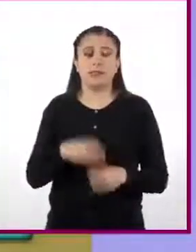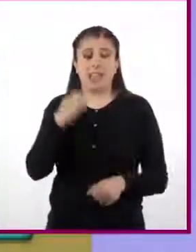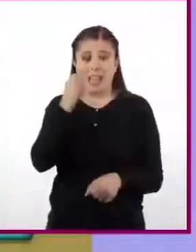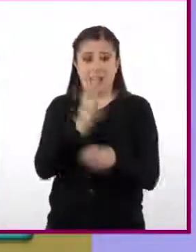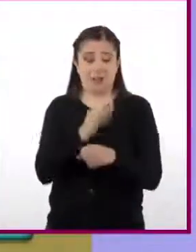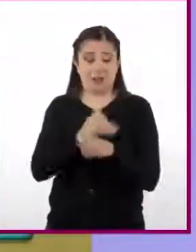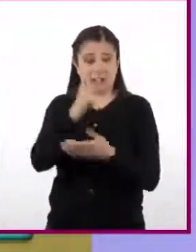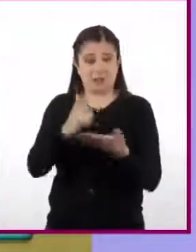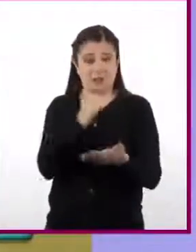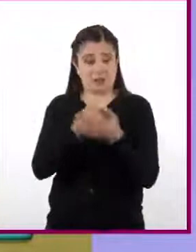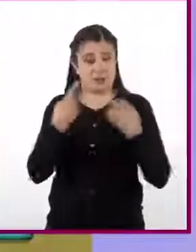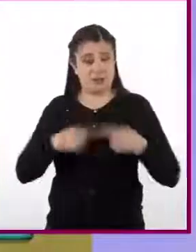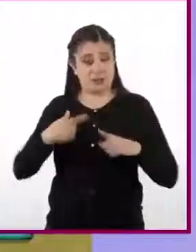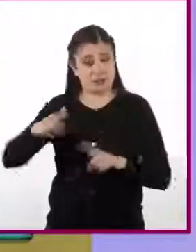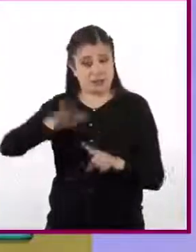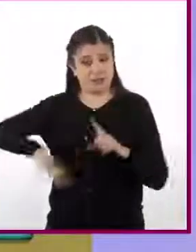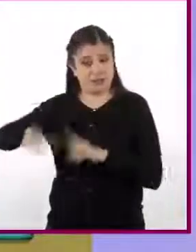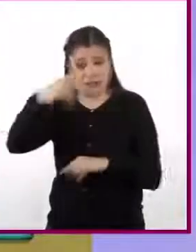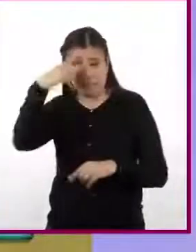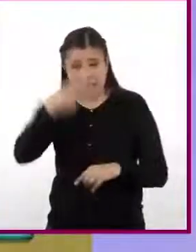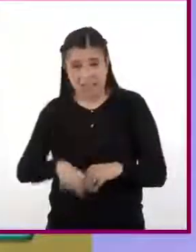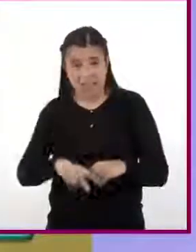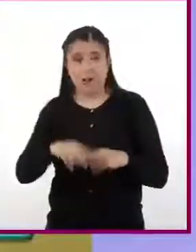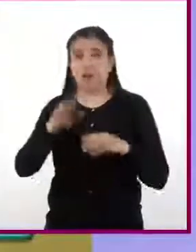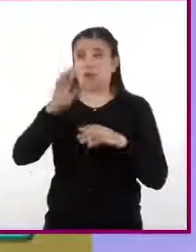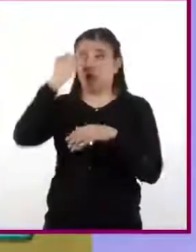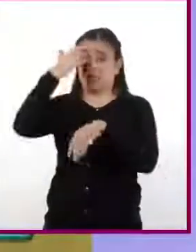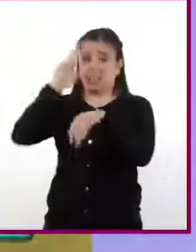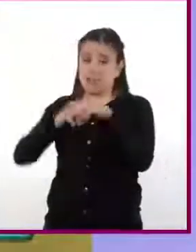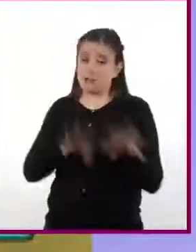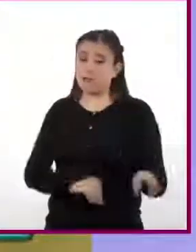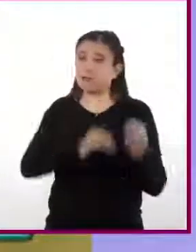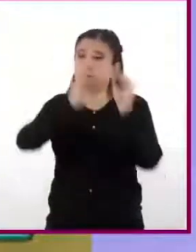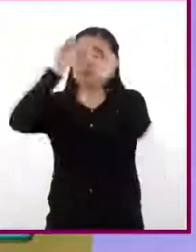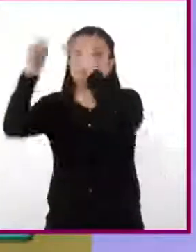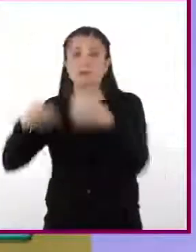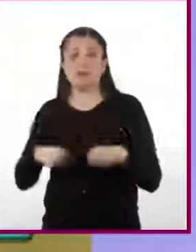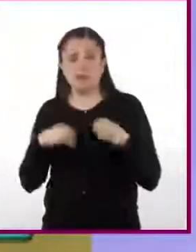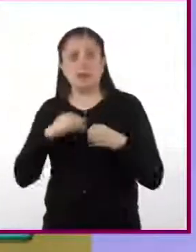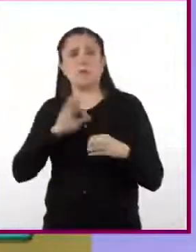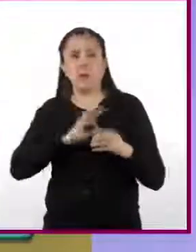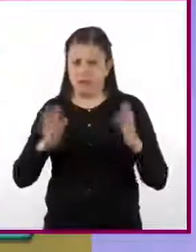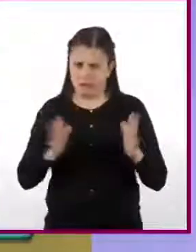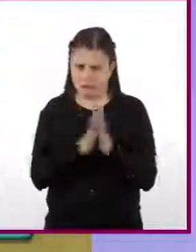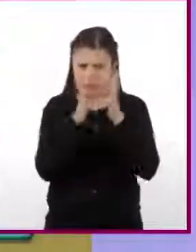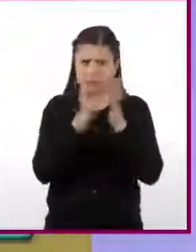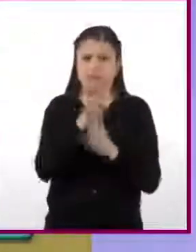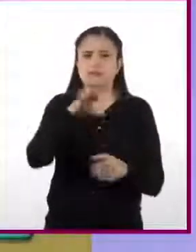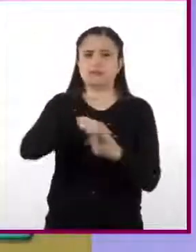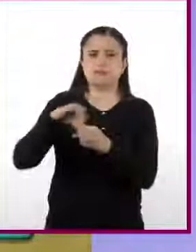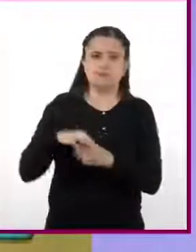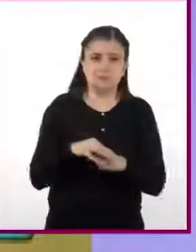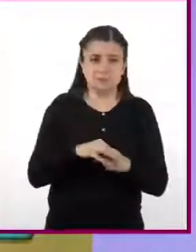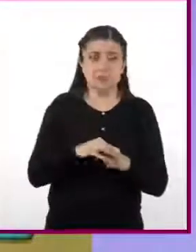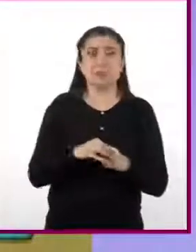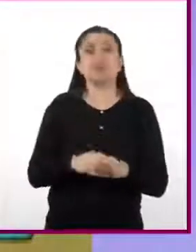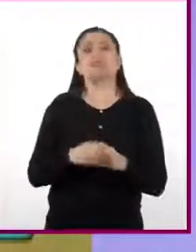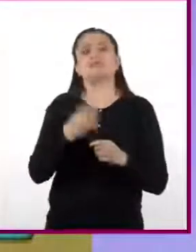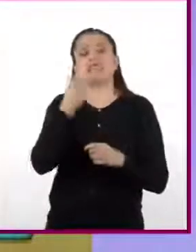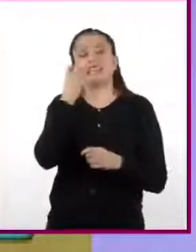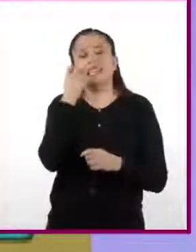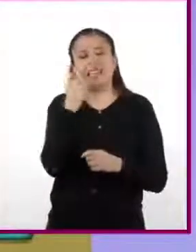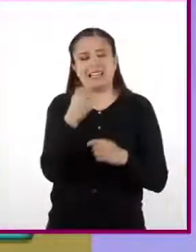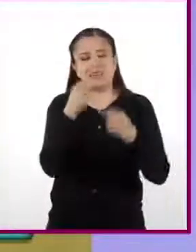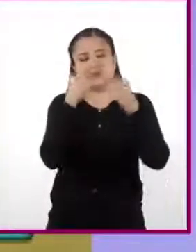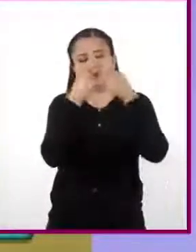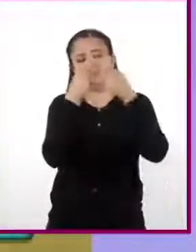Actualmente, los ciudadanos mexicanos dentro y fuera del país pueden participar en las elecciones, pero es solo un aspecto de